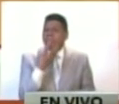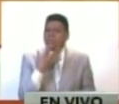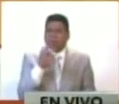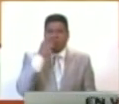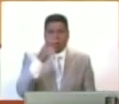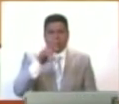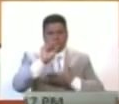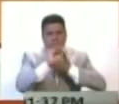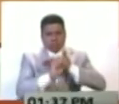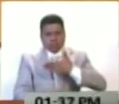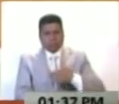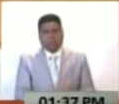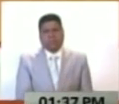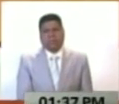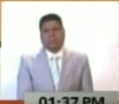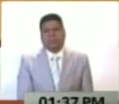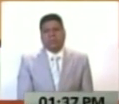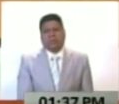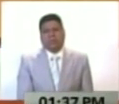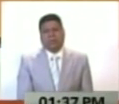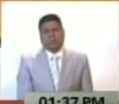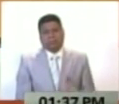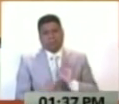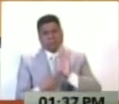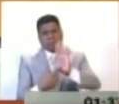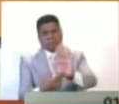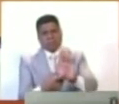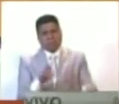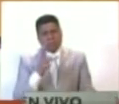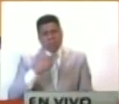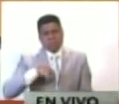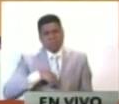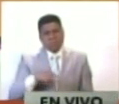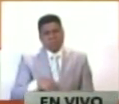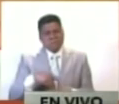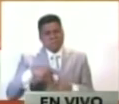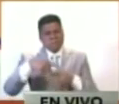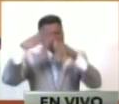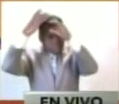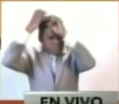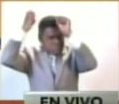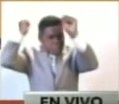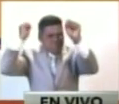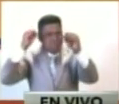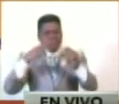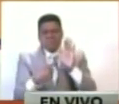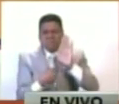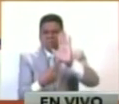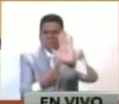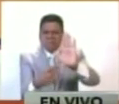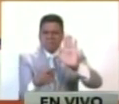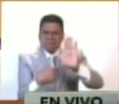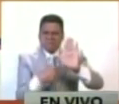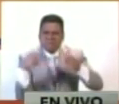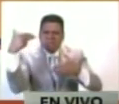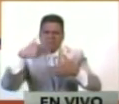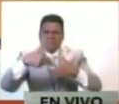sur. Lo hemos demostrado, nuestra diplomacia lo ha demostrado. Petrocaribe son los